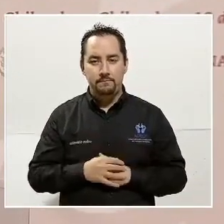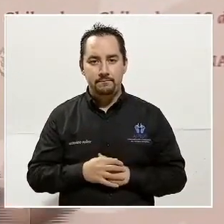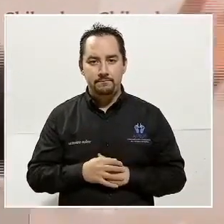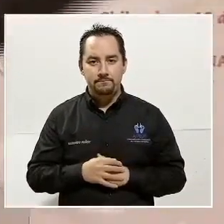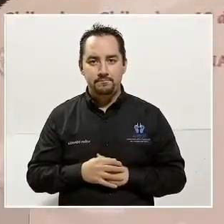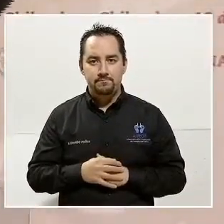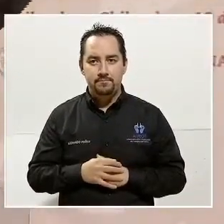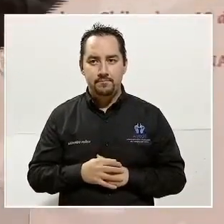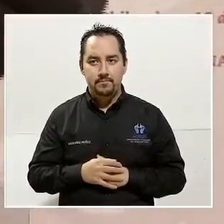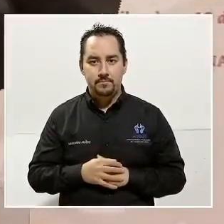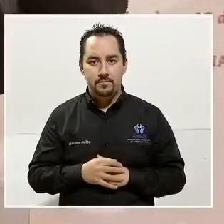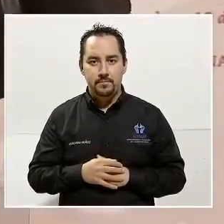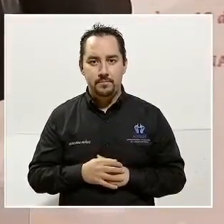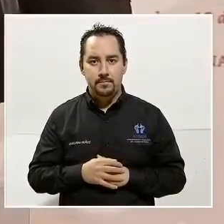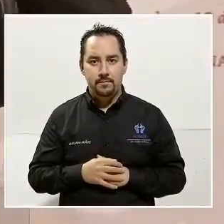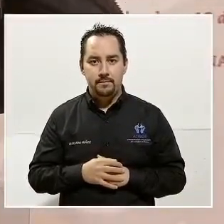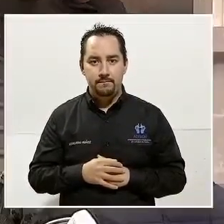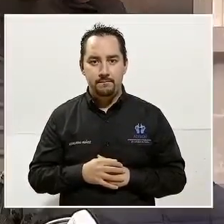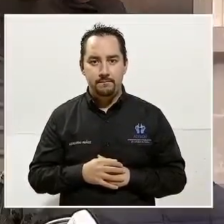y